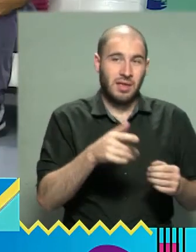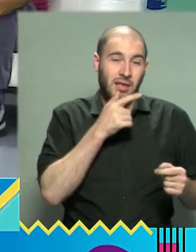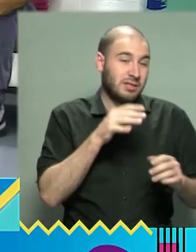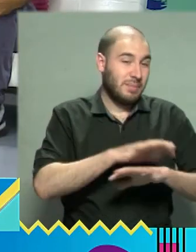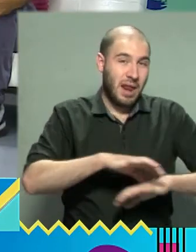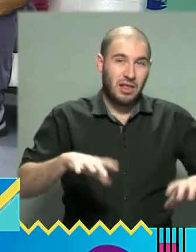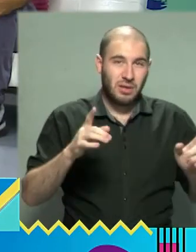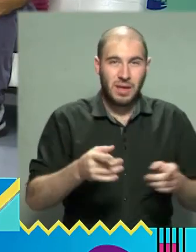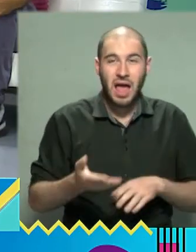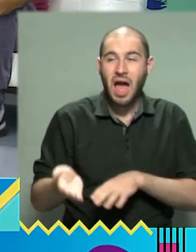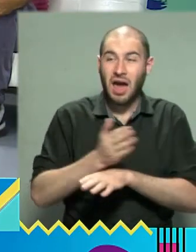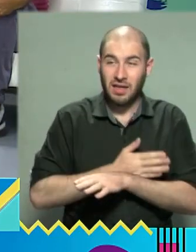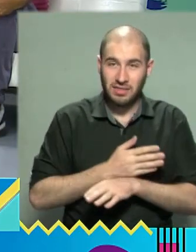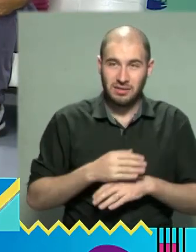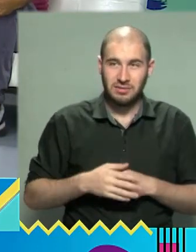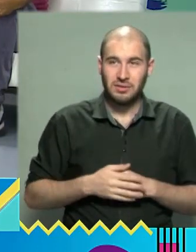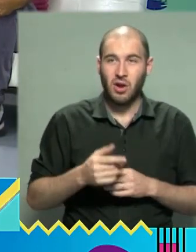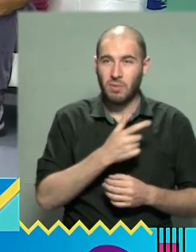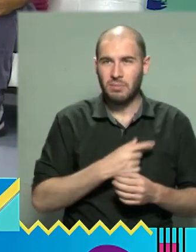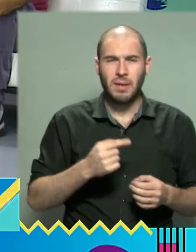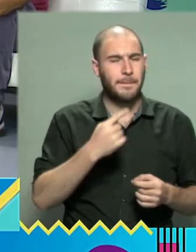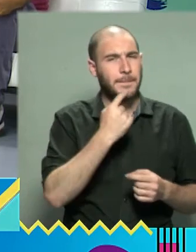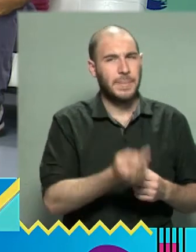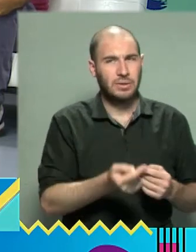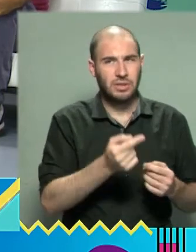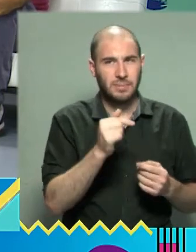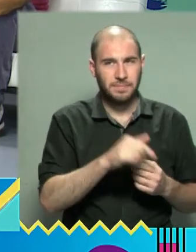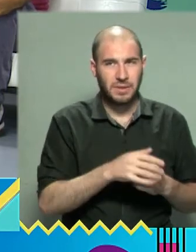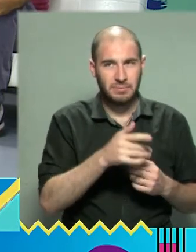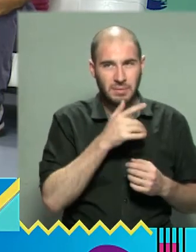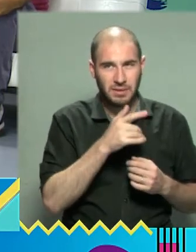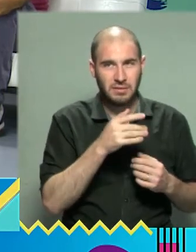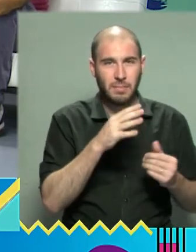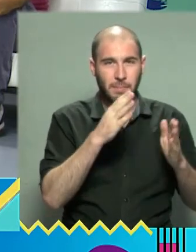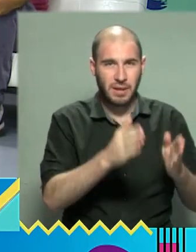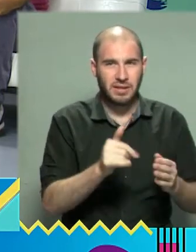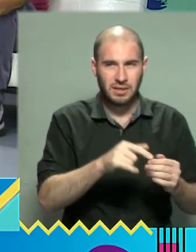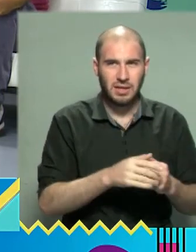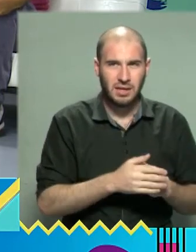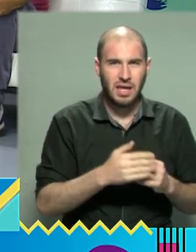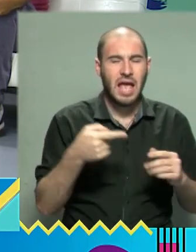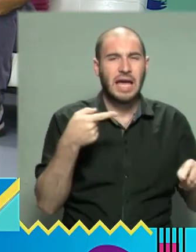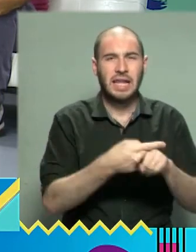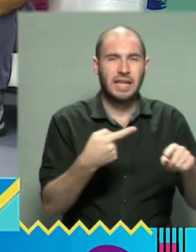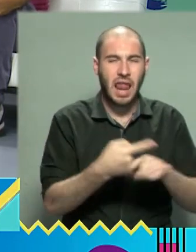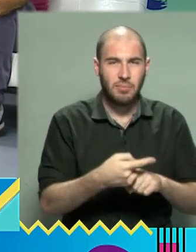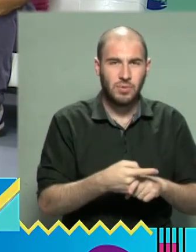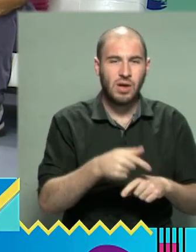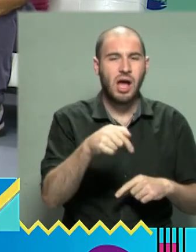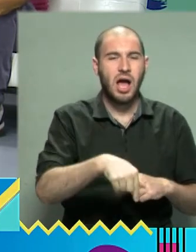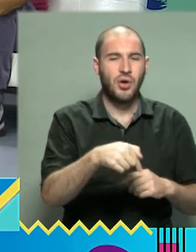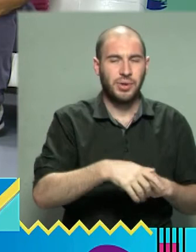también. Antes de que termine el primer gobierno. La consulta, como para ir, porque de alguna forma es el bloque, ¿cuáles son los reclamos que tenemos